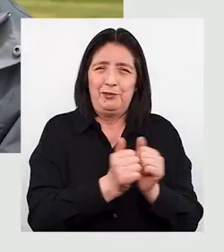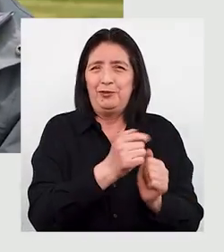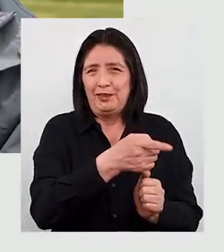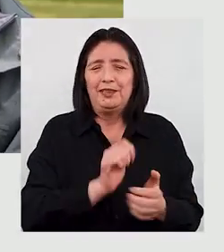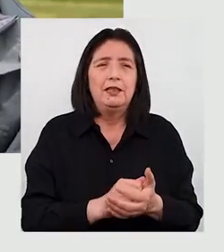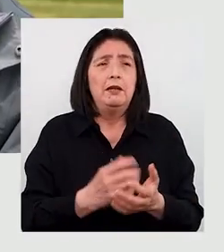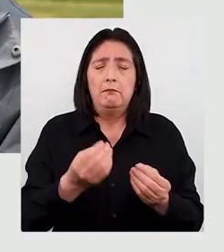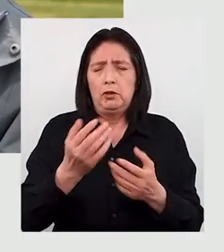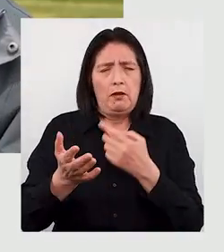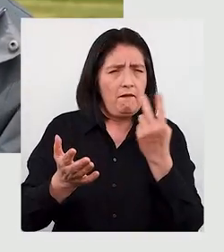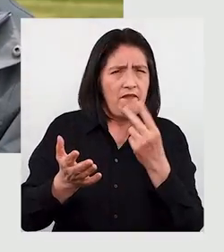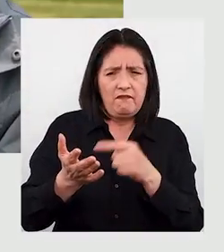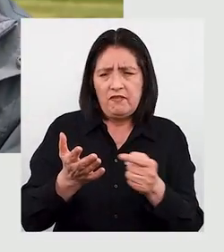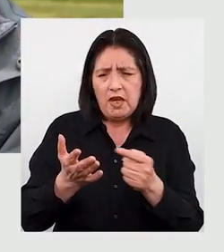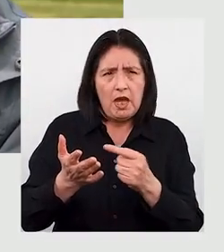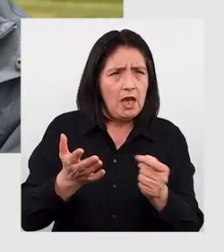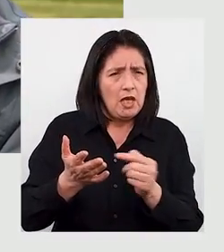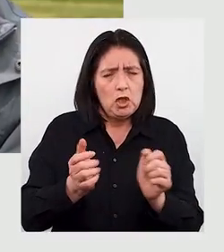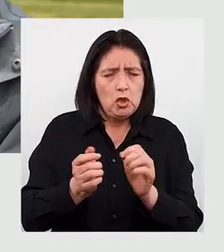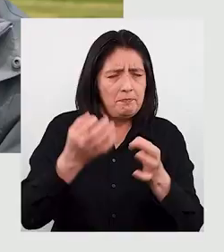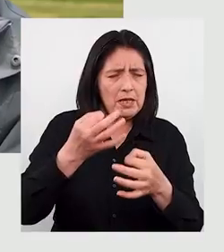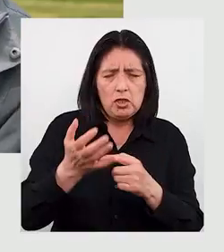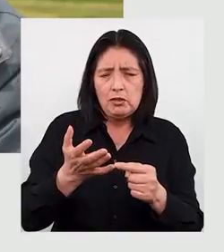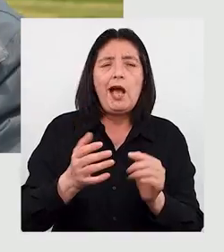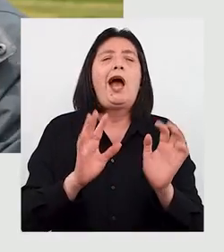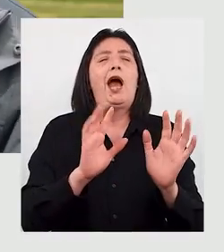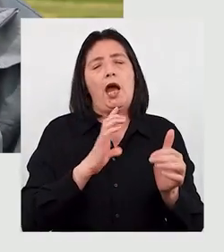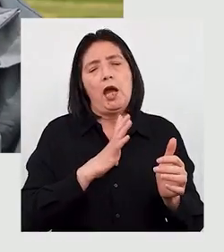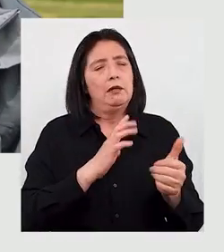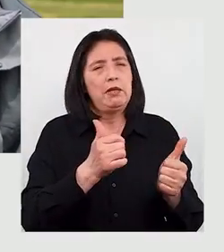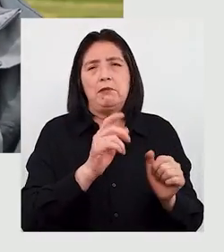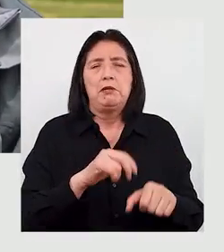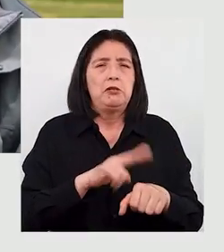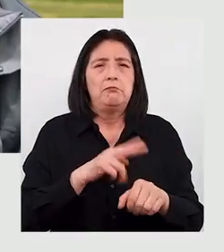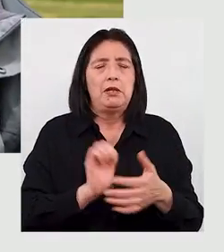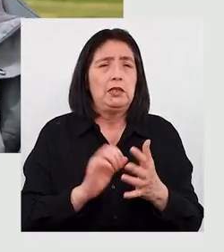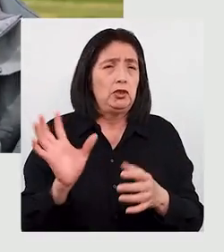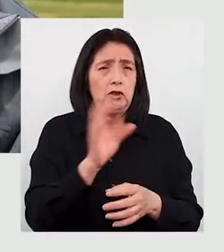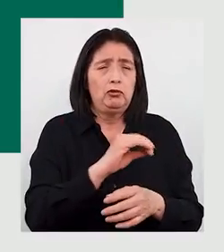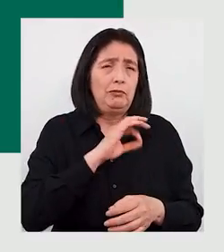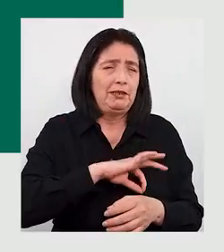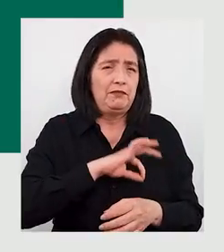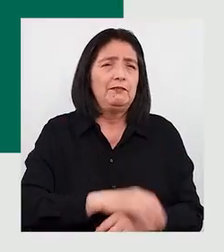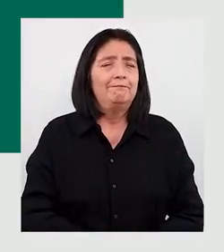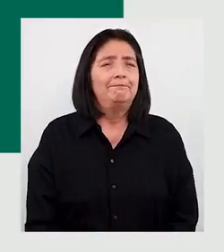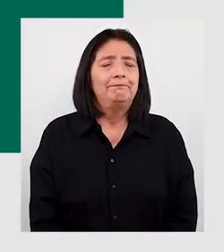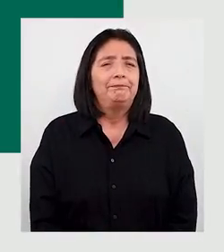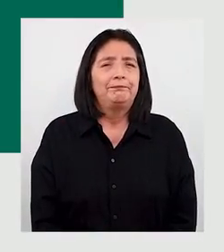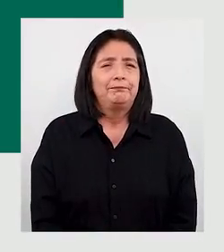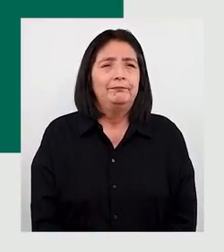trabajas. Porque se da cuenta que con ella sacas los costos, ah, ya, está bien. Si todos se benefician.